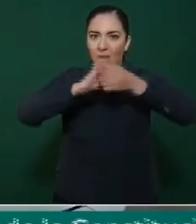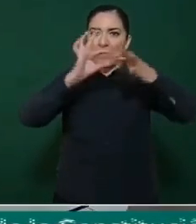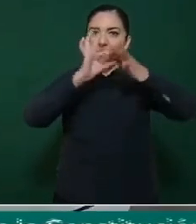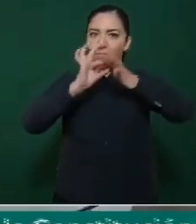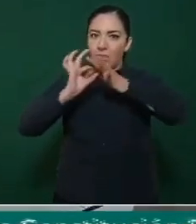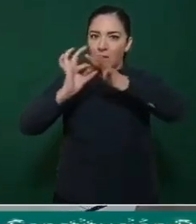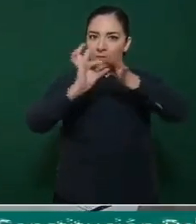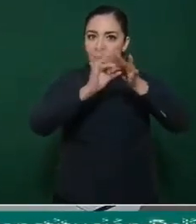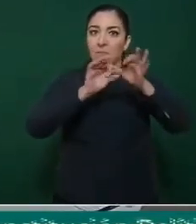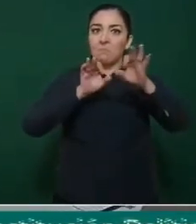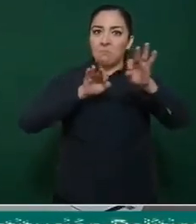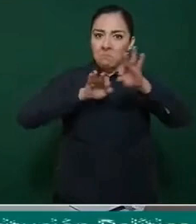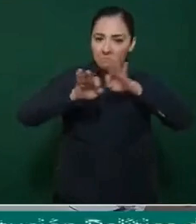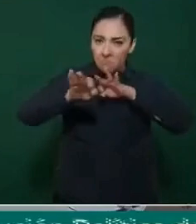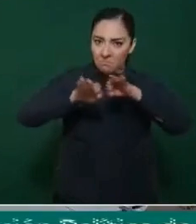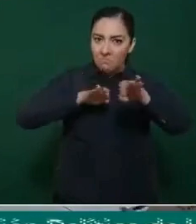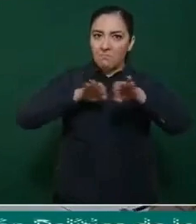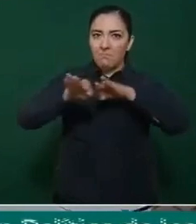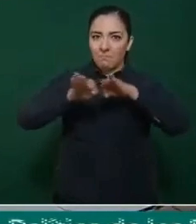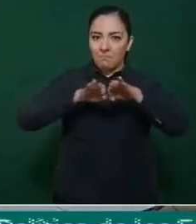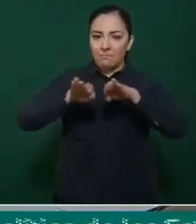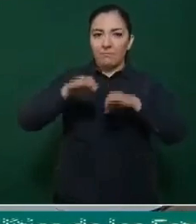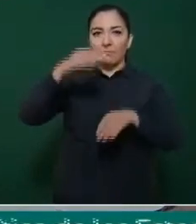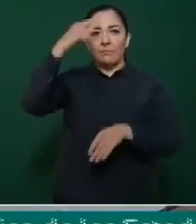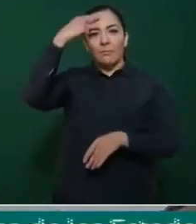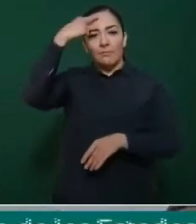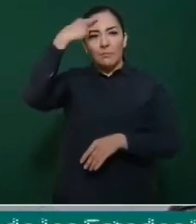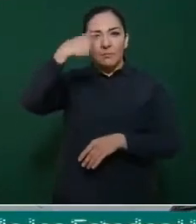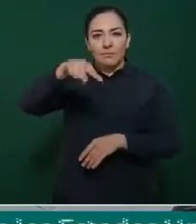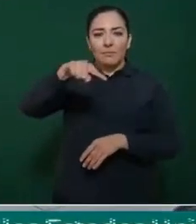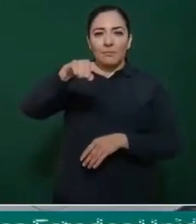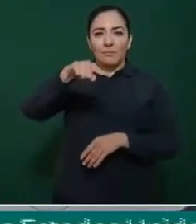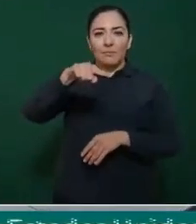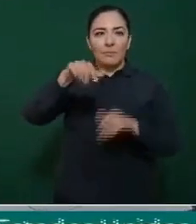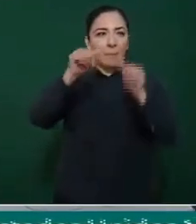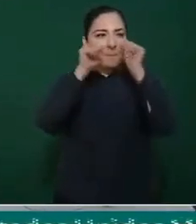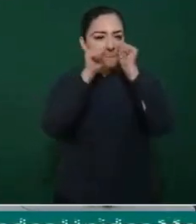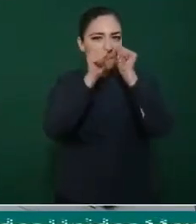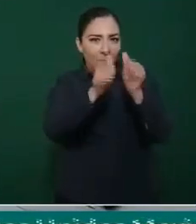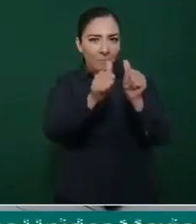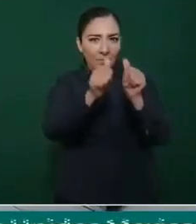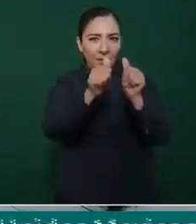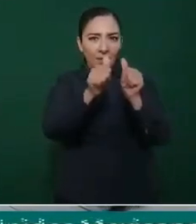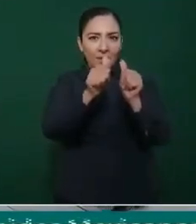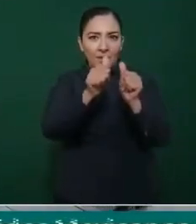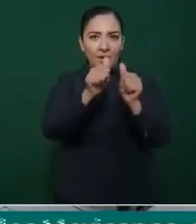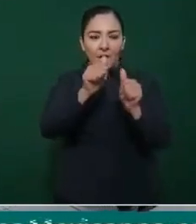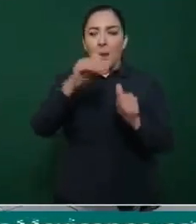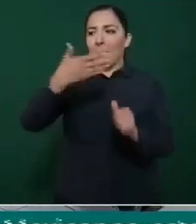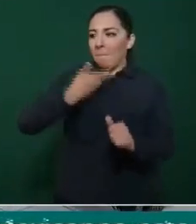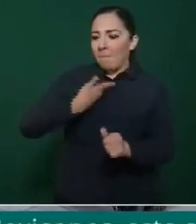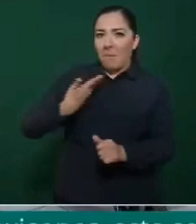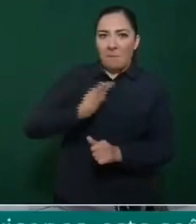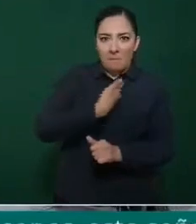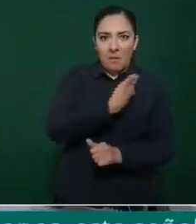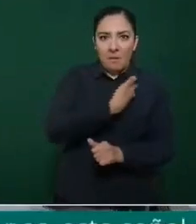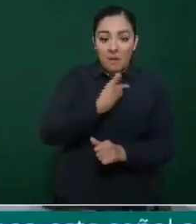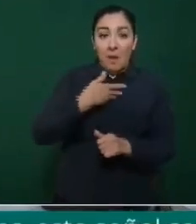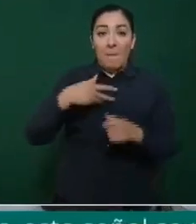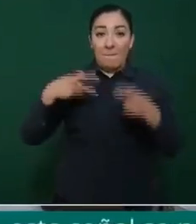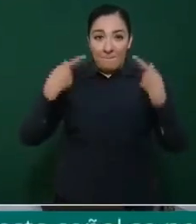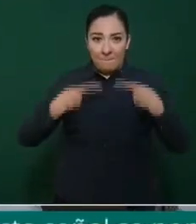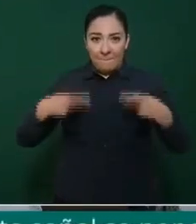conjunta para atender las demandas del pueblo de